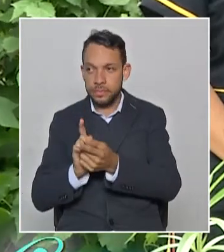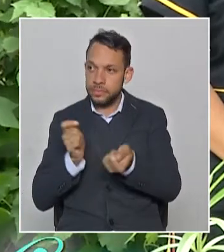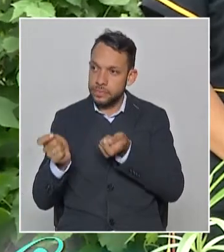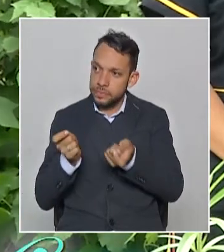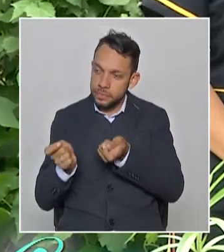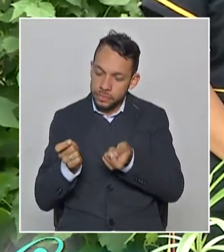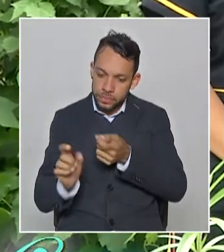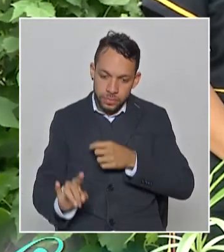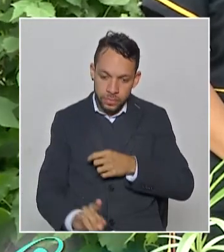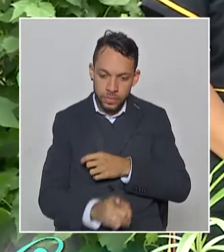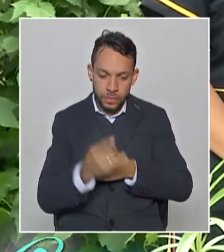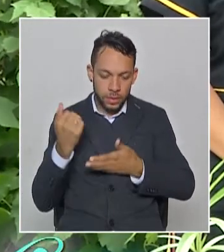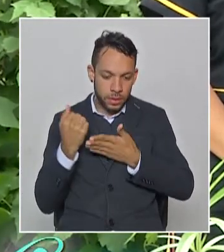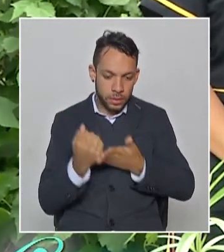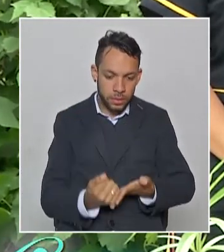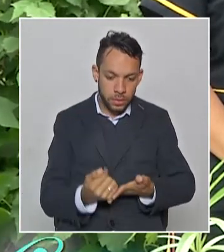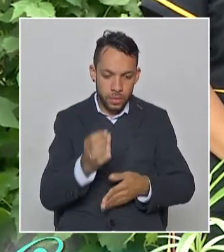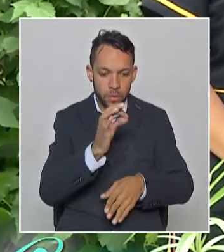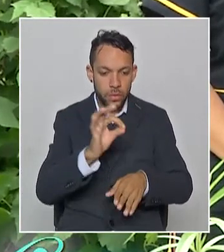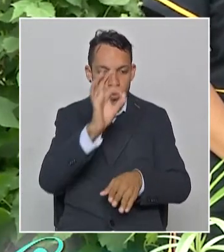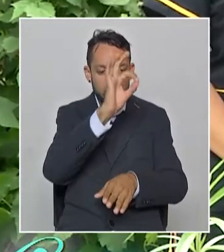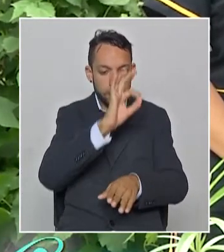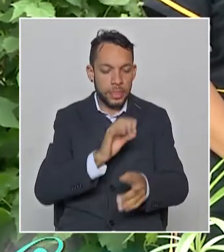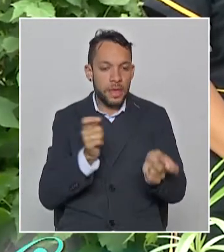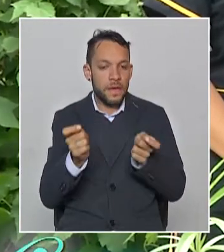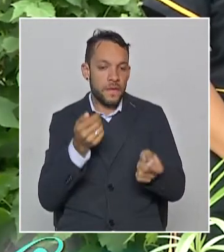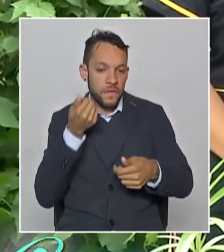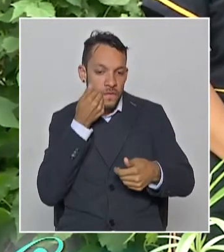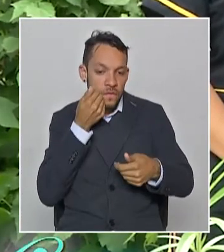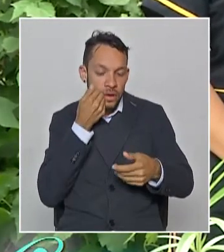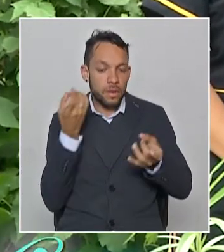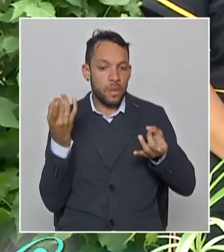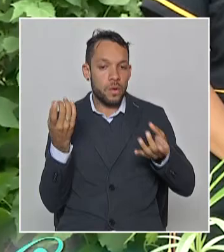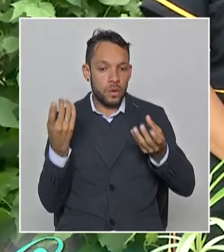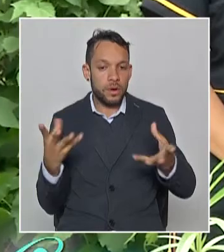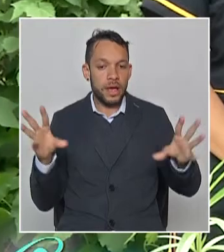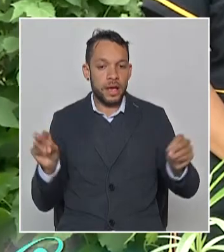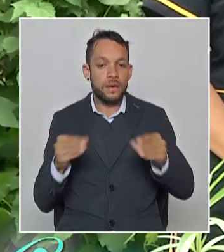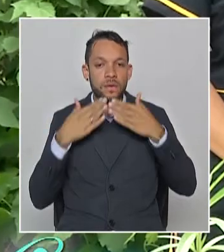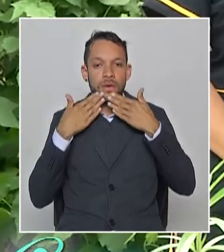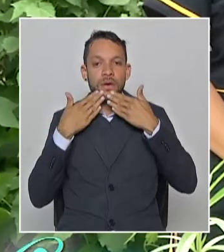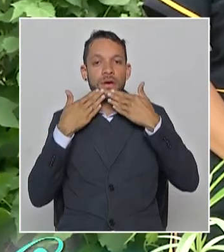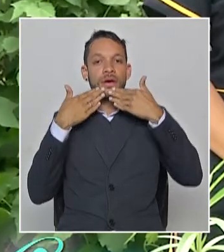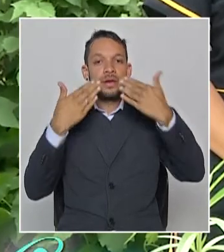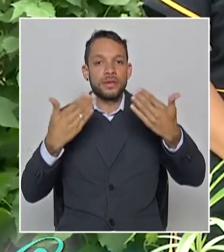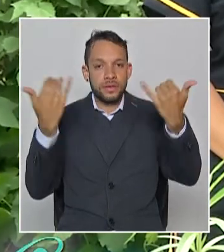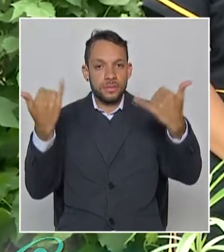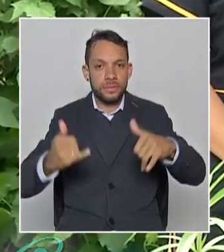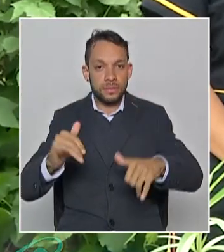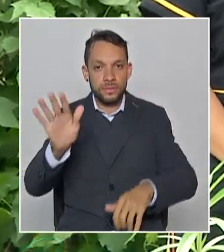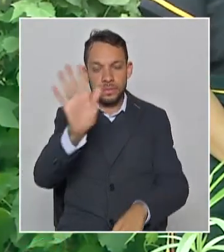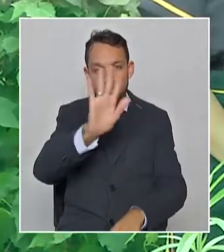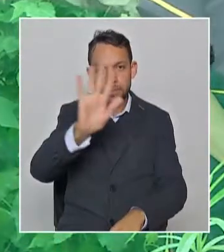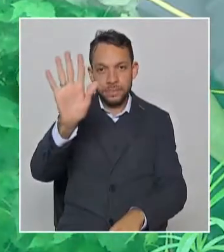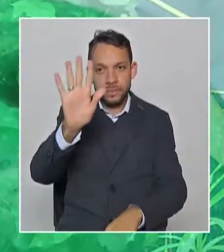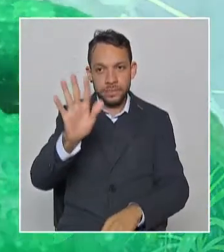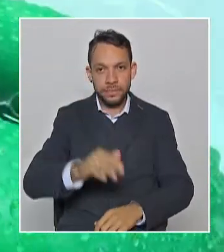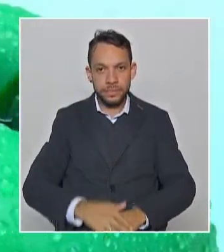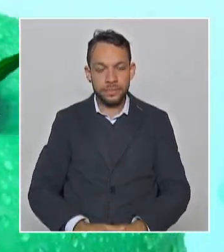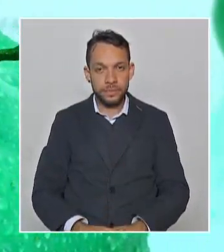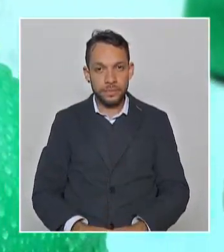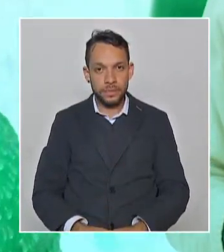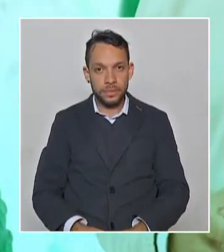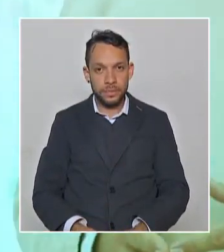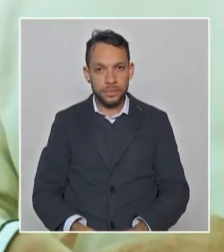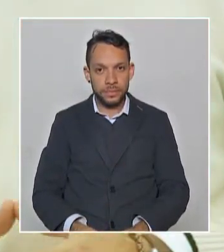Hemos encontrado en la apiterapia un apoyo grande al manejo del dolor. A todos ustedes, muchas gracias por estar con nosotros.